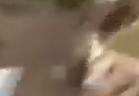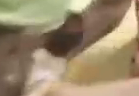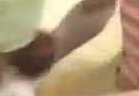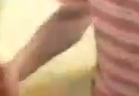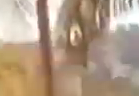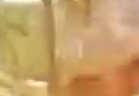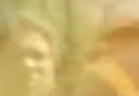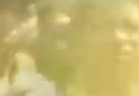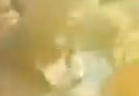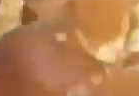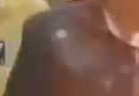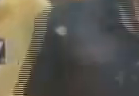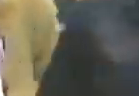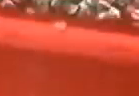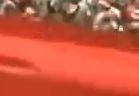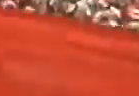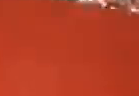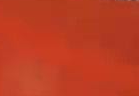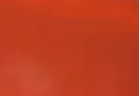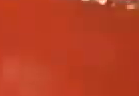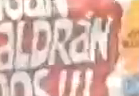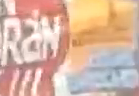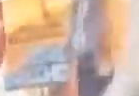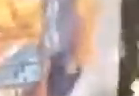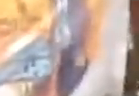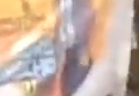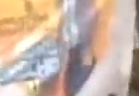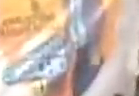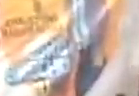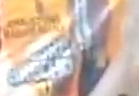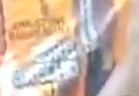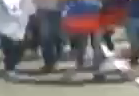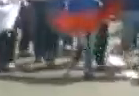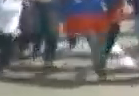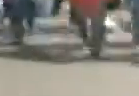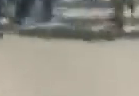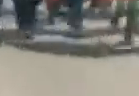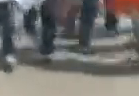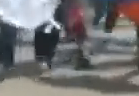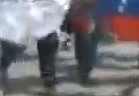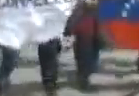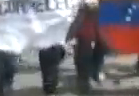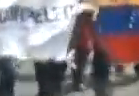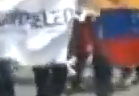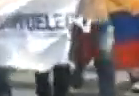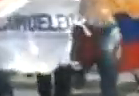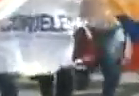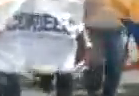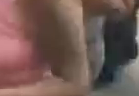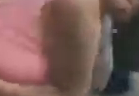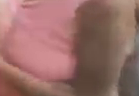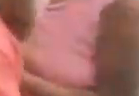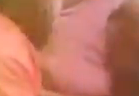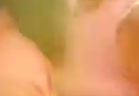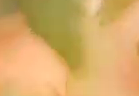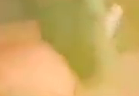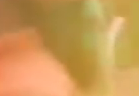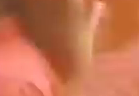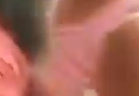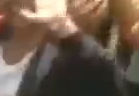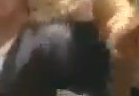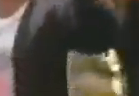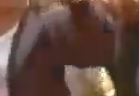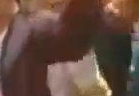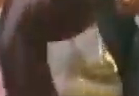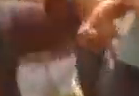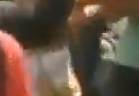combate como bolivarianos y chavistas del siglo XXI. Hemos demostrado que sí se puede. Se nos han